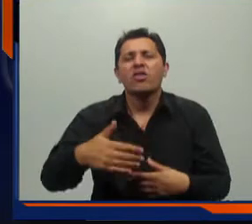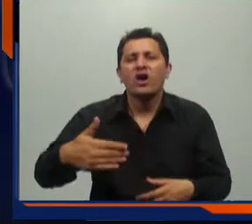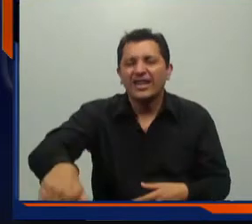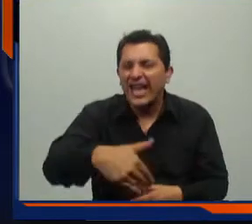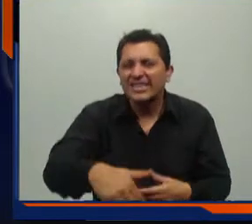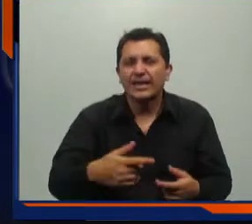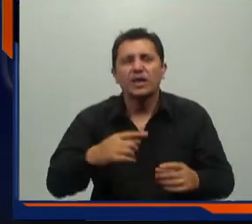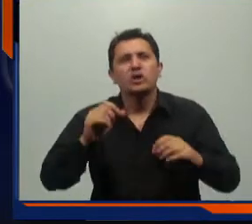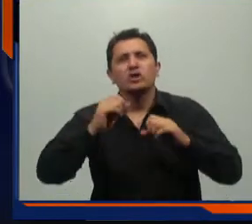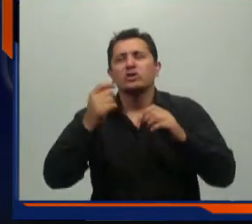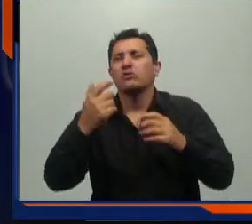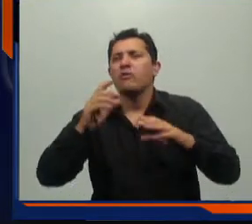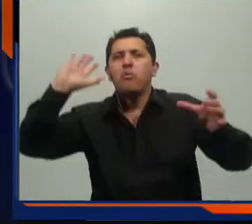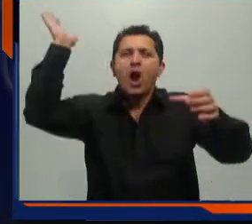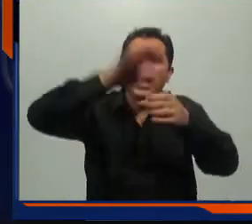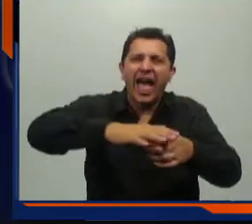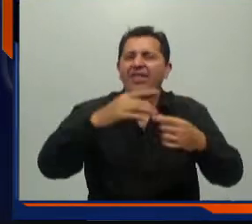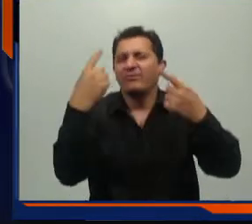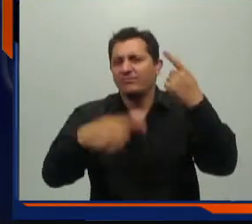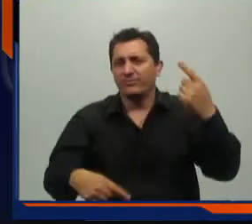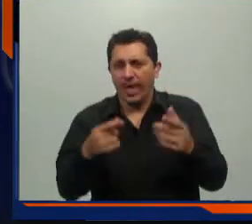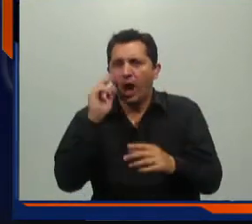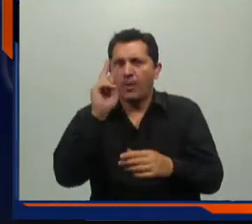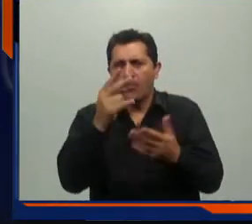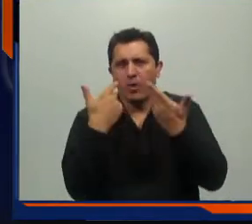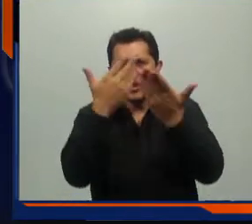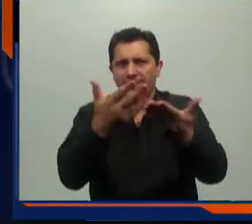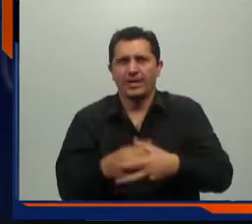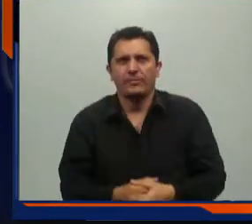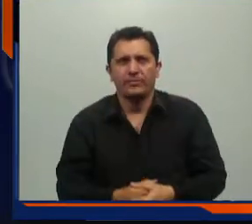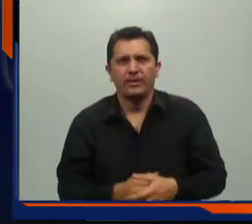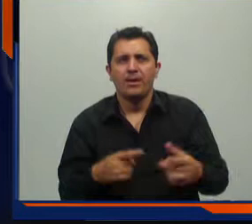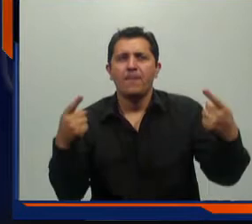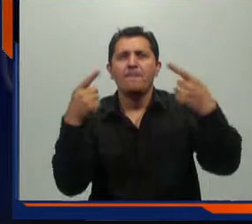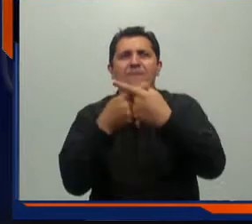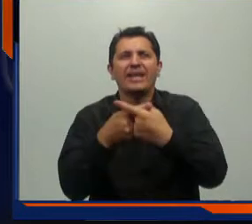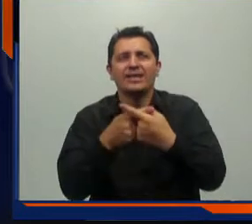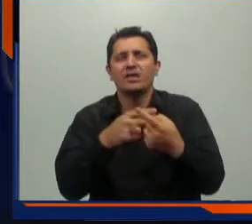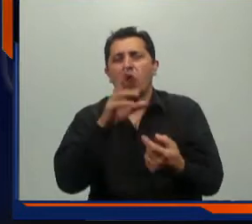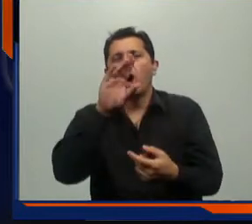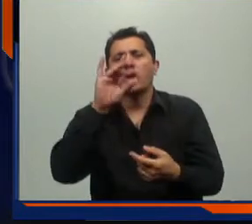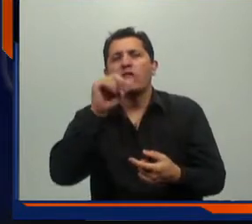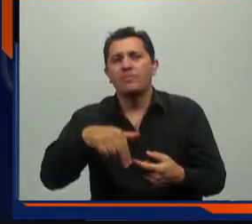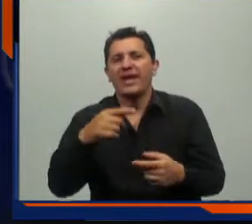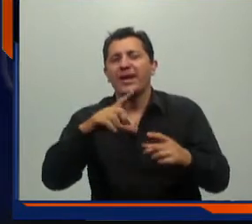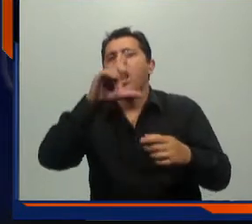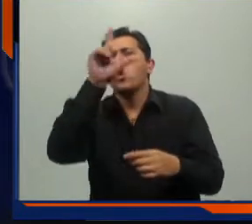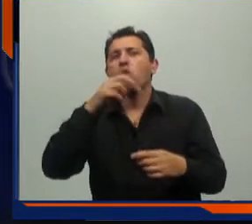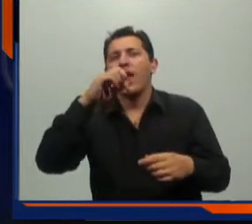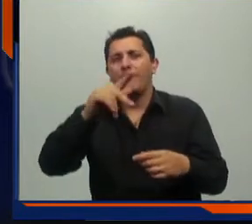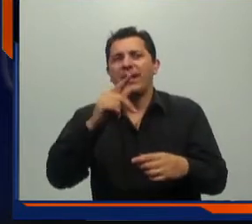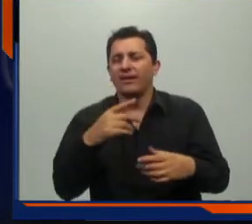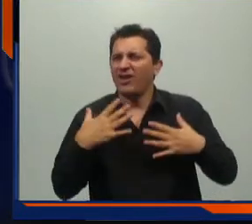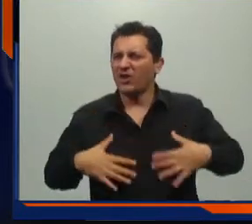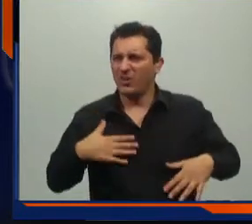con volcadas. Así que compartimos, si quieren, lo que fue la estadía o este partido de Dennis Rodman en el Luna Park con un look bastante